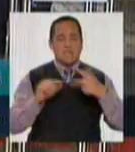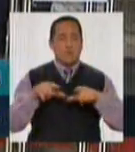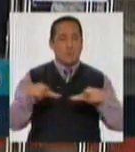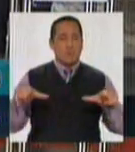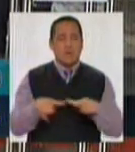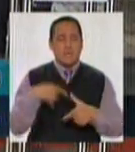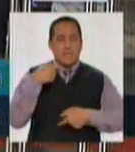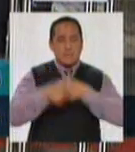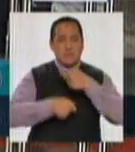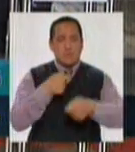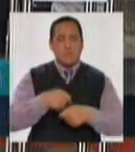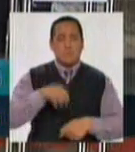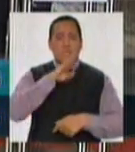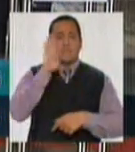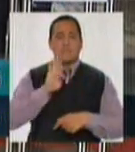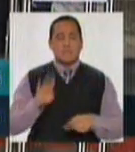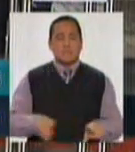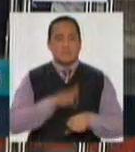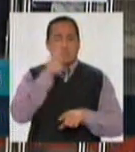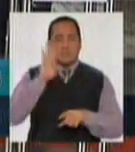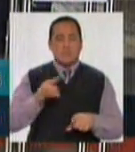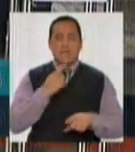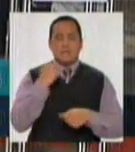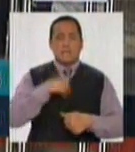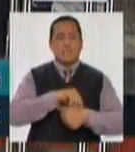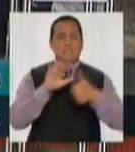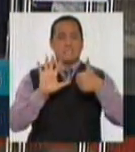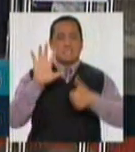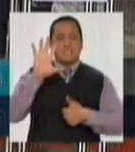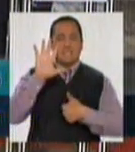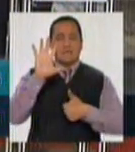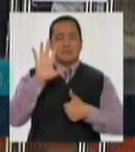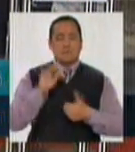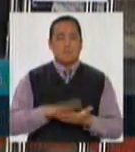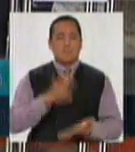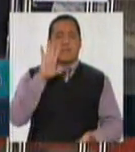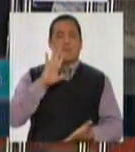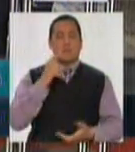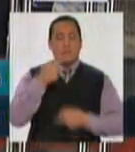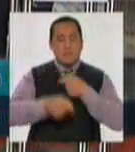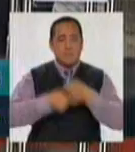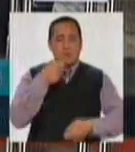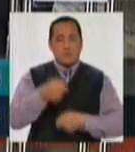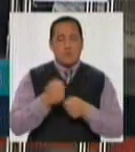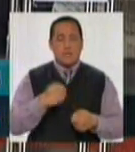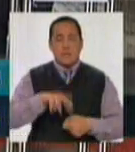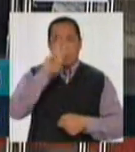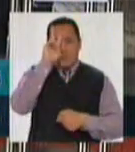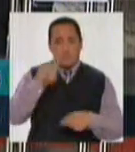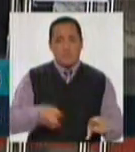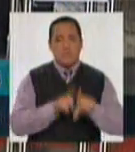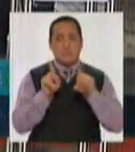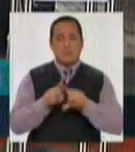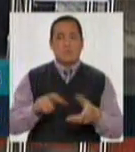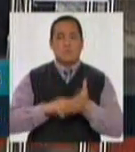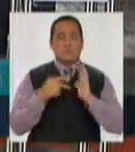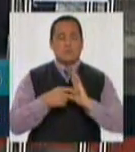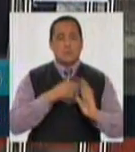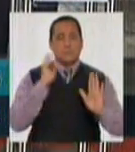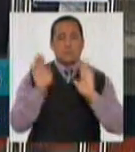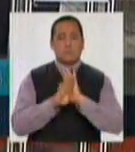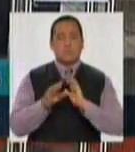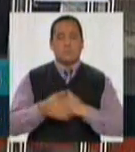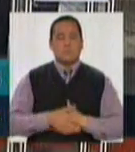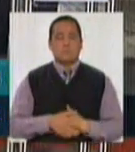de las inversiones brasileñas y Brasil es el sexto mayor inversionista en el Perú